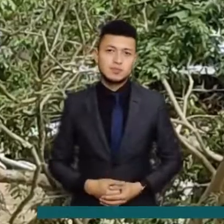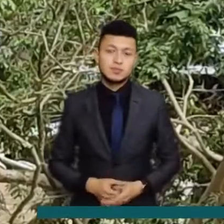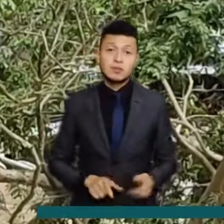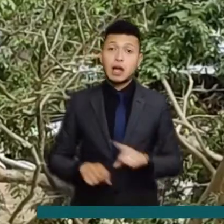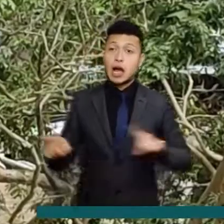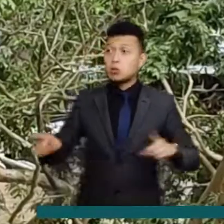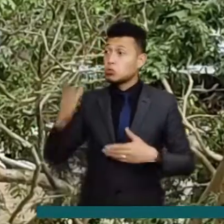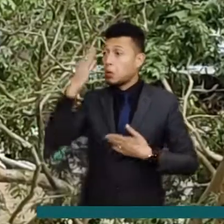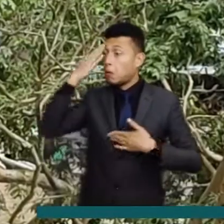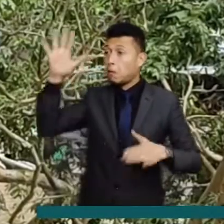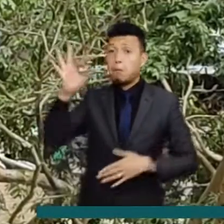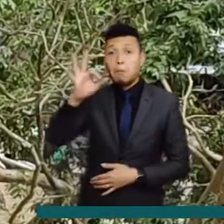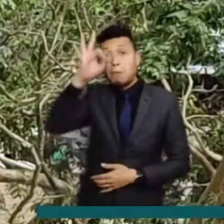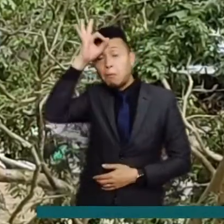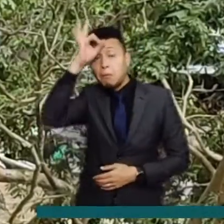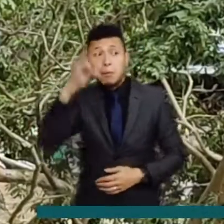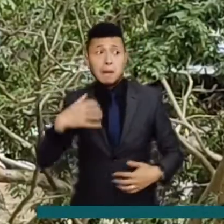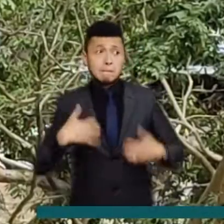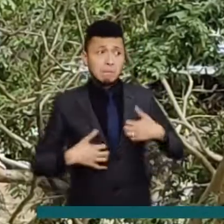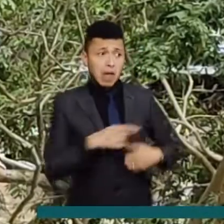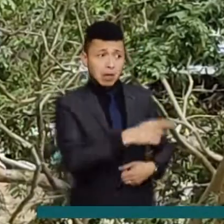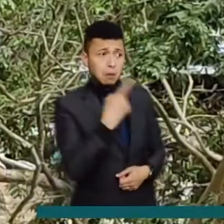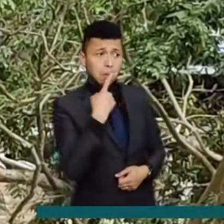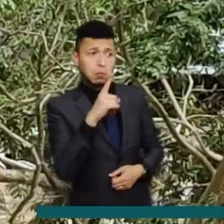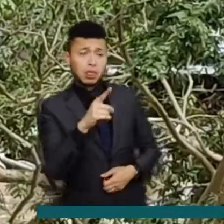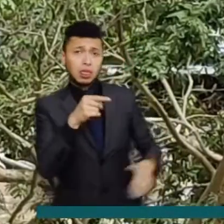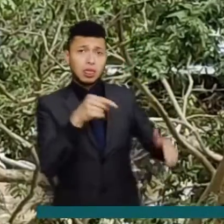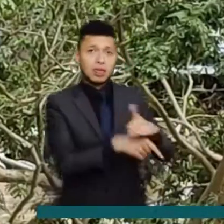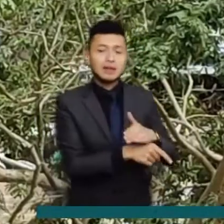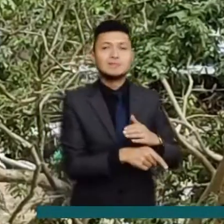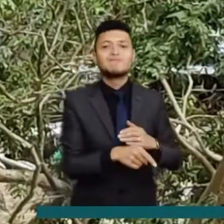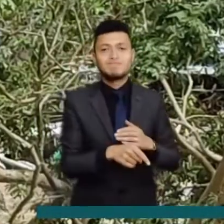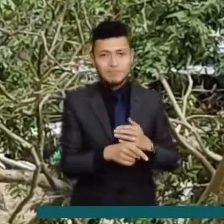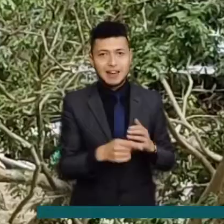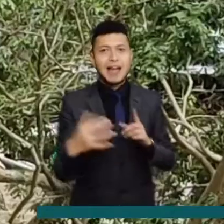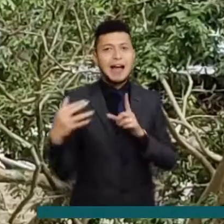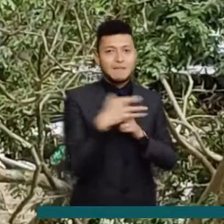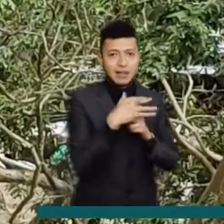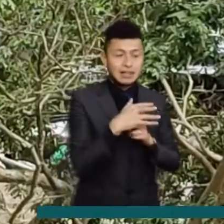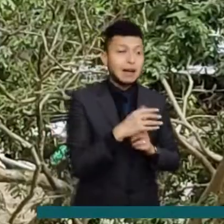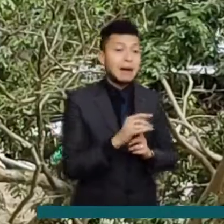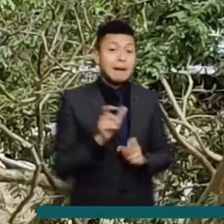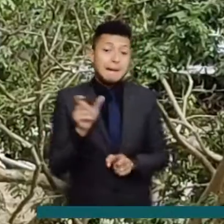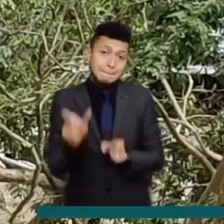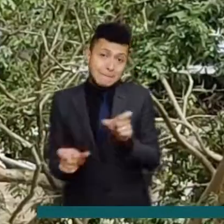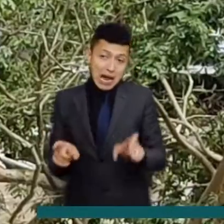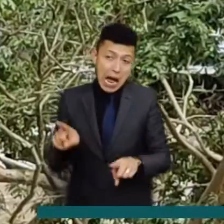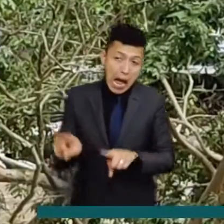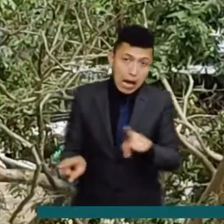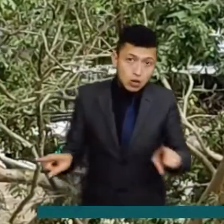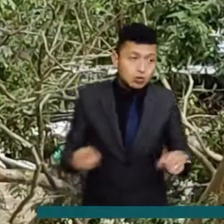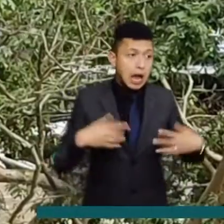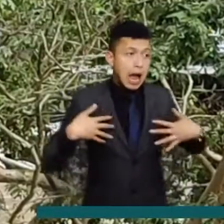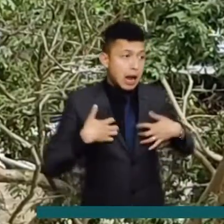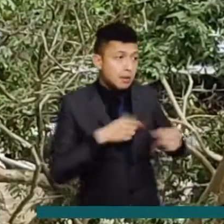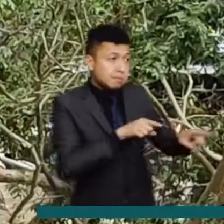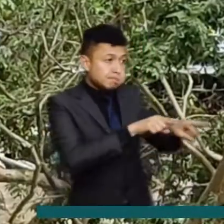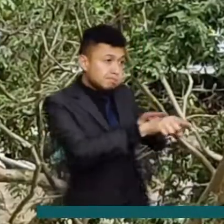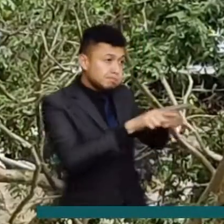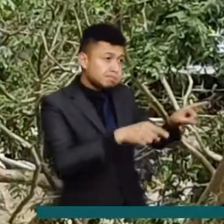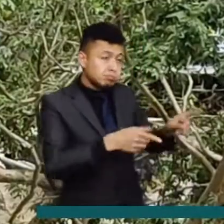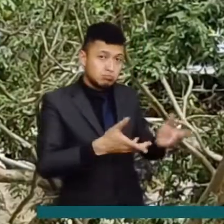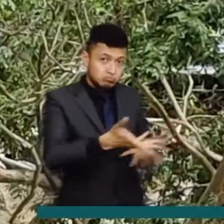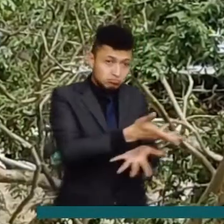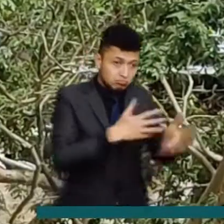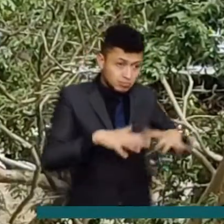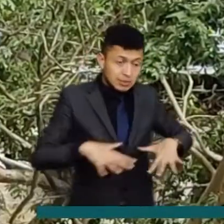La desinformación, el desconocimiento y el miedo a lo diferente hace que se genere una mala relación entre algunas personas con algunas especies de animales con las